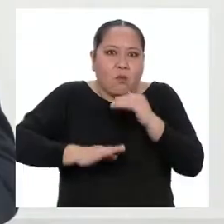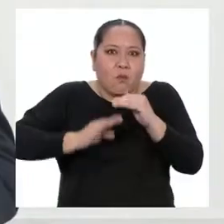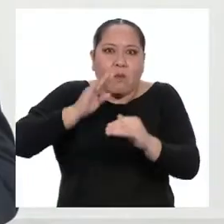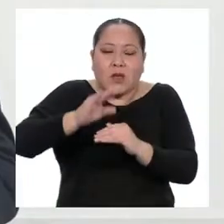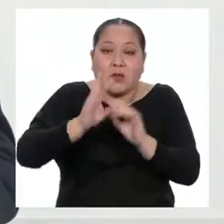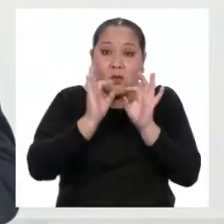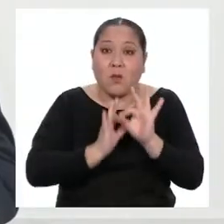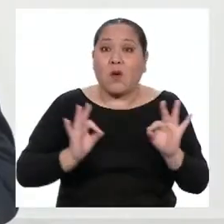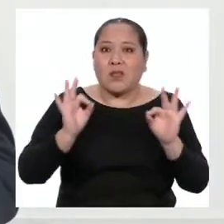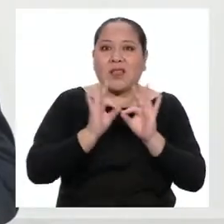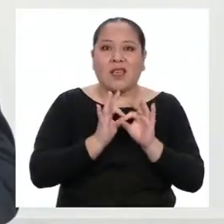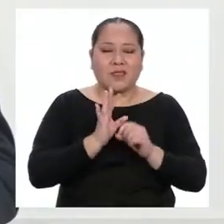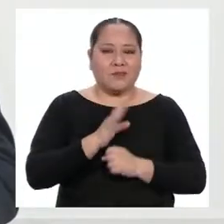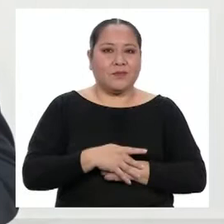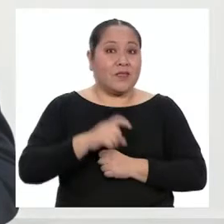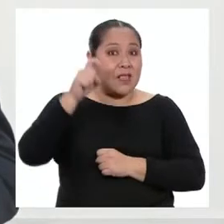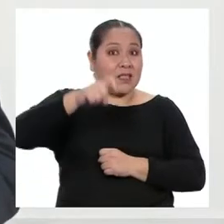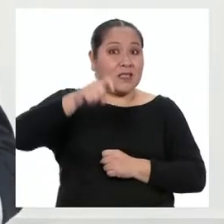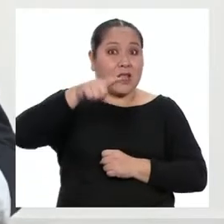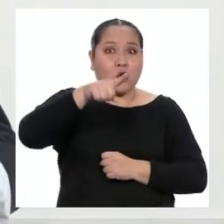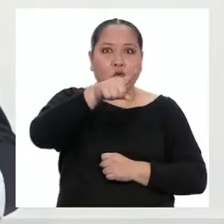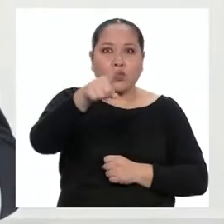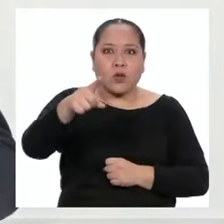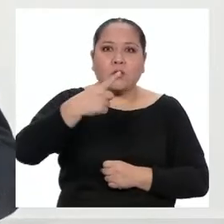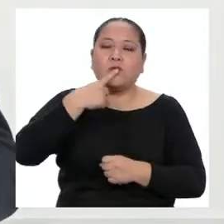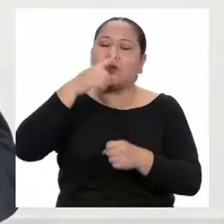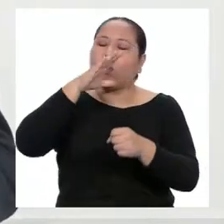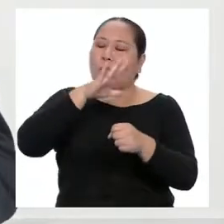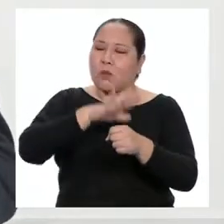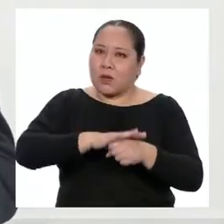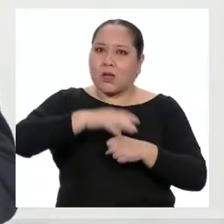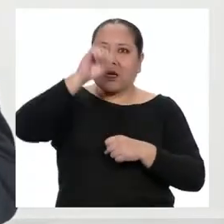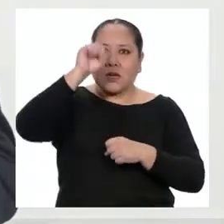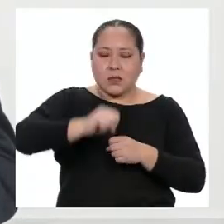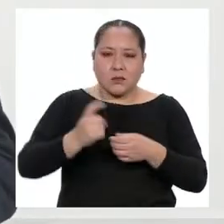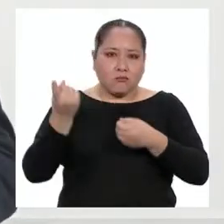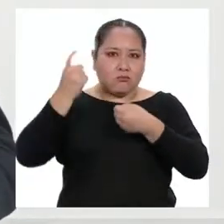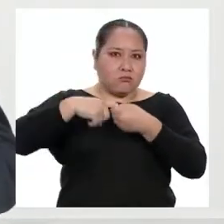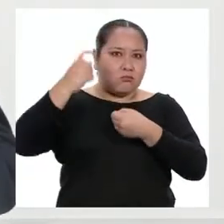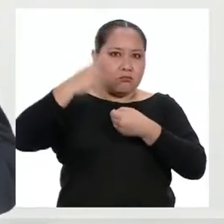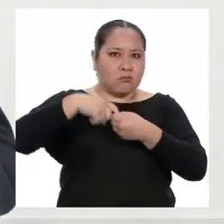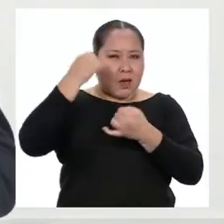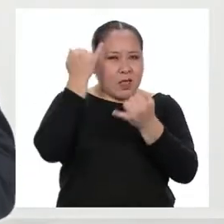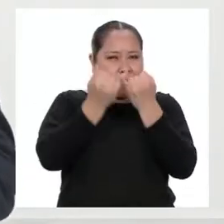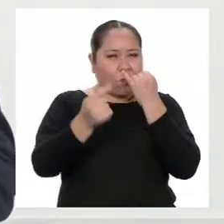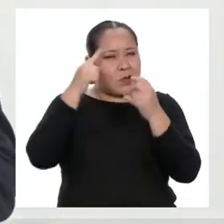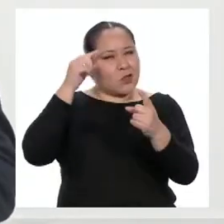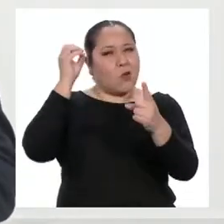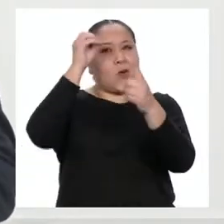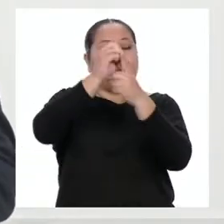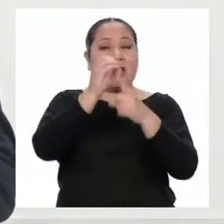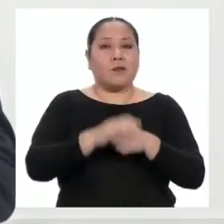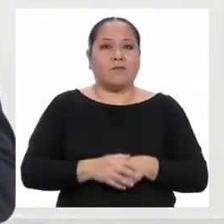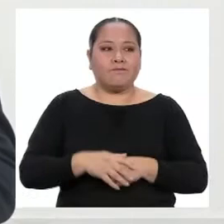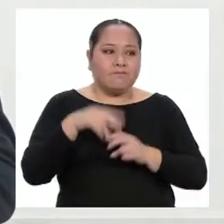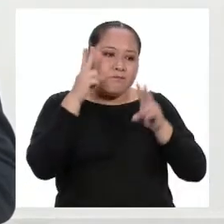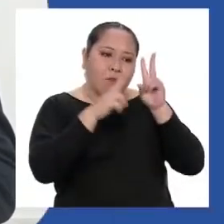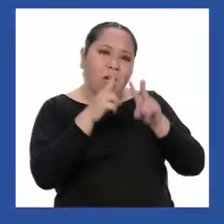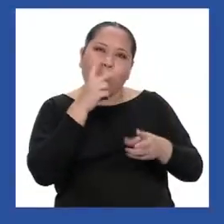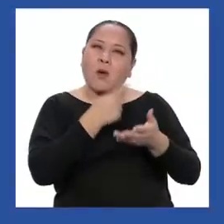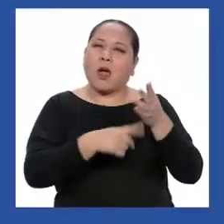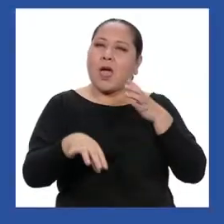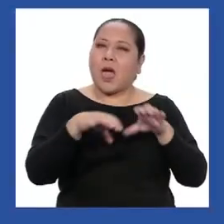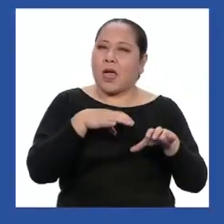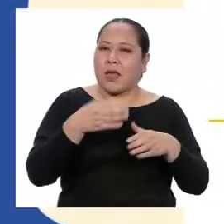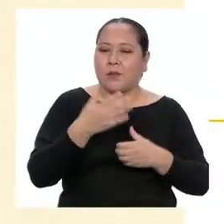importante. Necesitamos su compromiso para poder culminar este reto. Veamos las actividades que